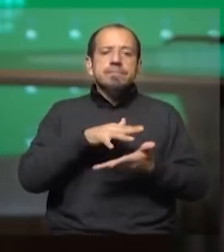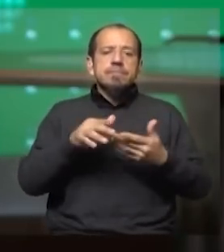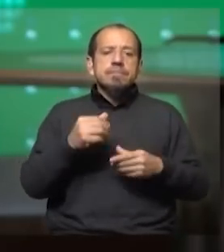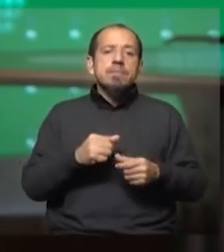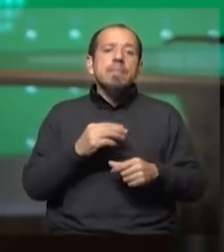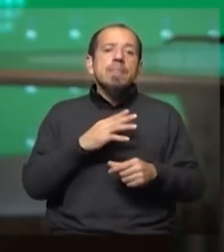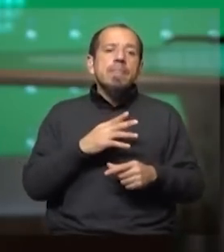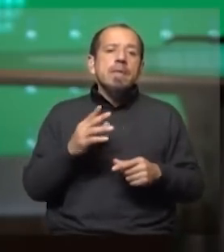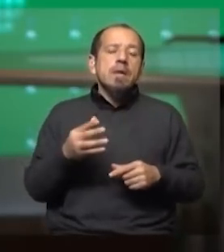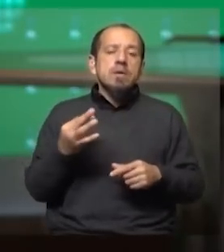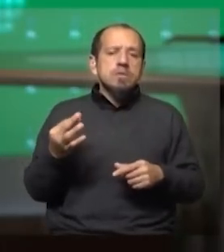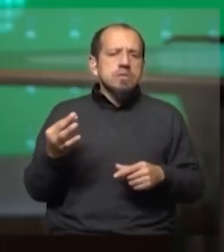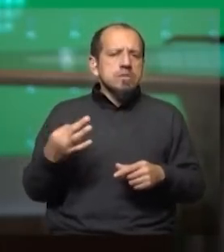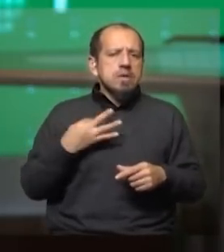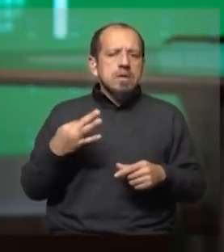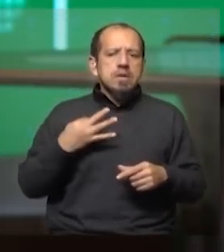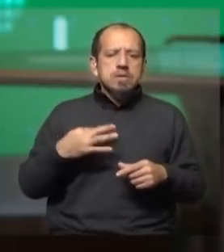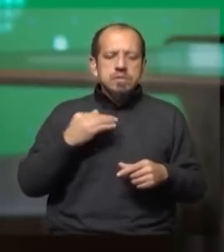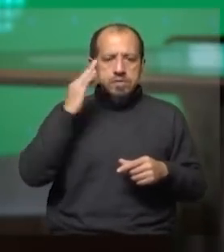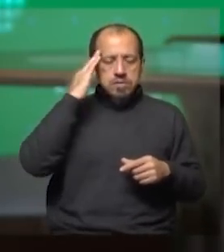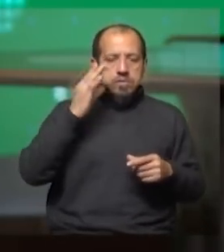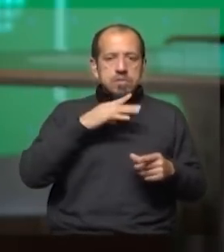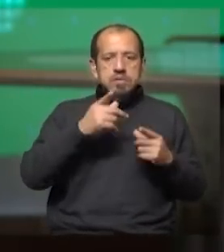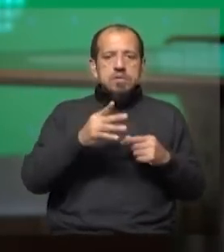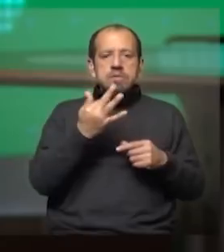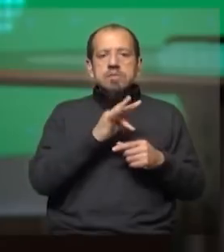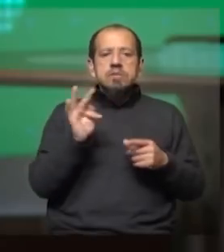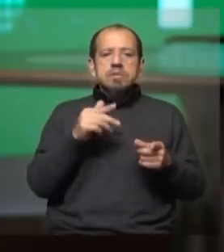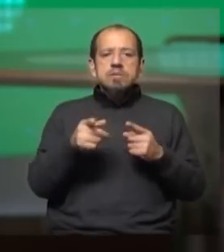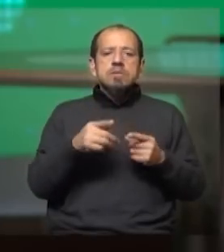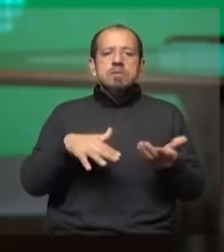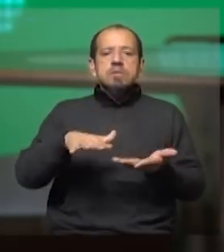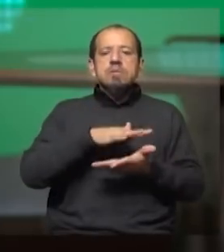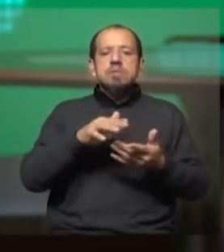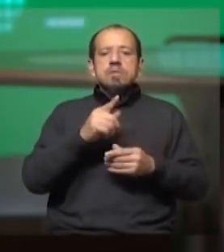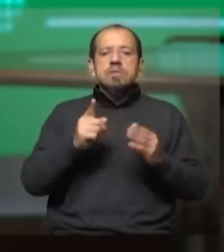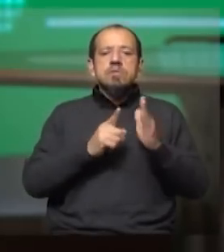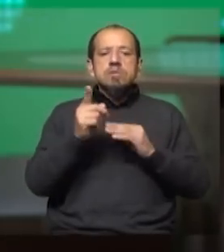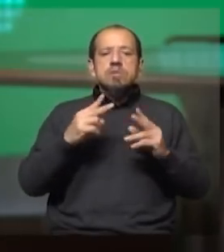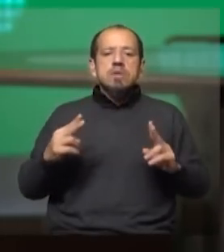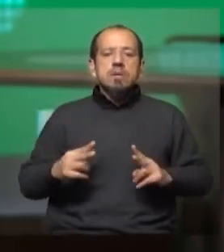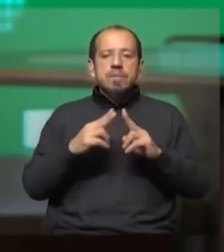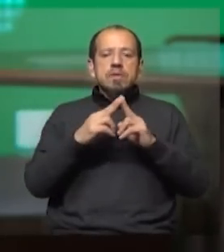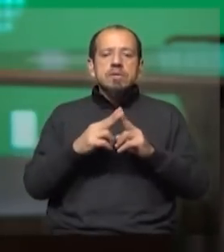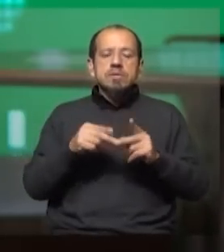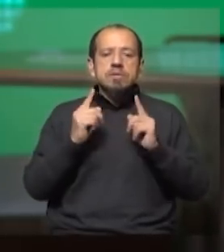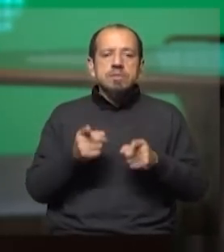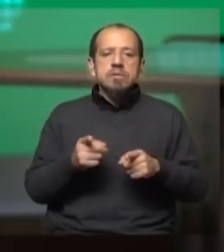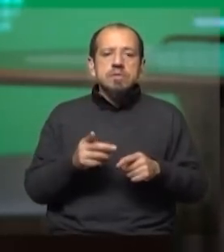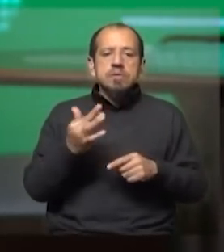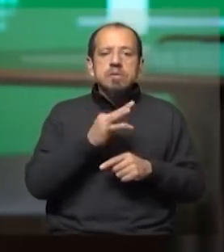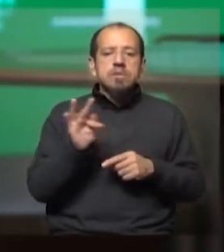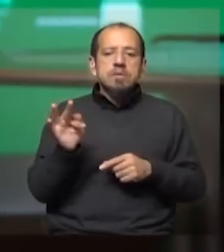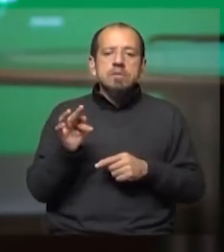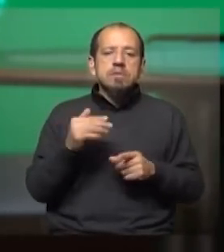explosiva que ya desde hace mucho tiempo se sabe existe particularmente los alrededores y en el norte de París pero también en otras regiones de Francia